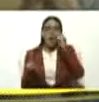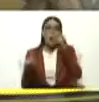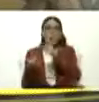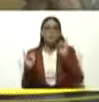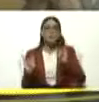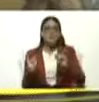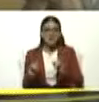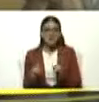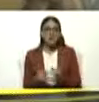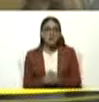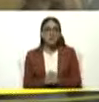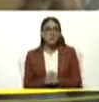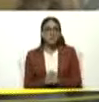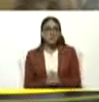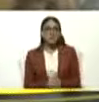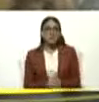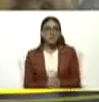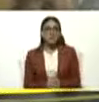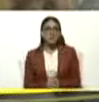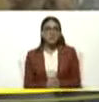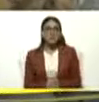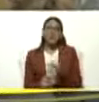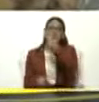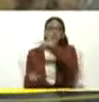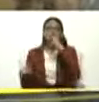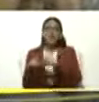Pedro, por ahí vivió Guaycaipuro.